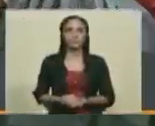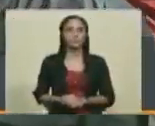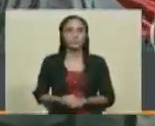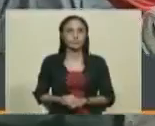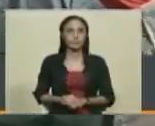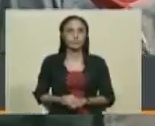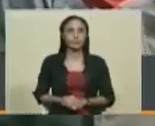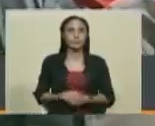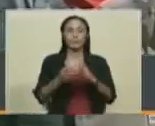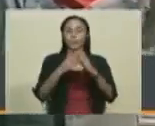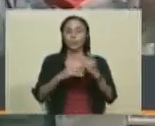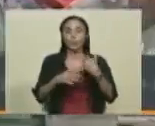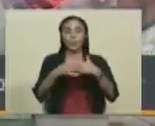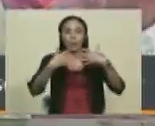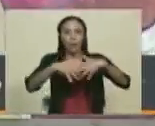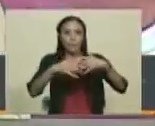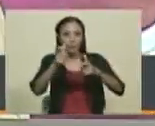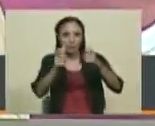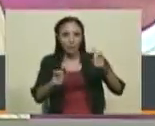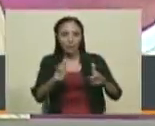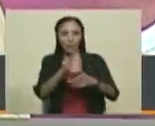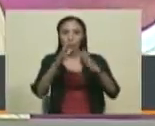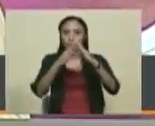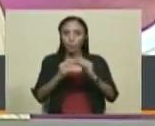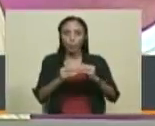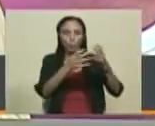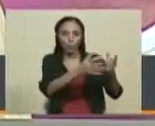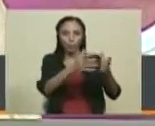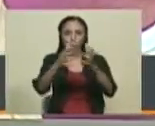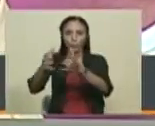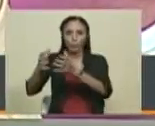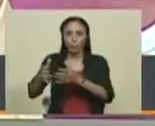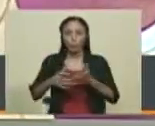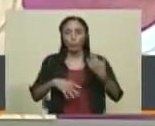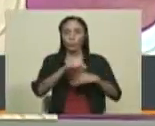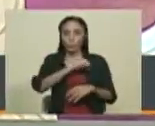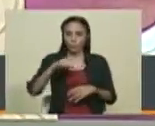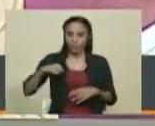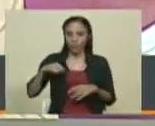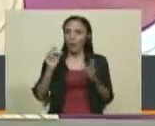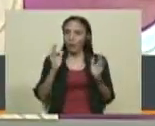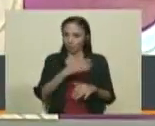Todos los empresarios y sectores privados que quieran participar,